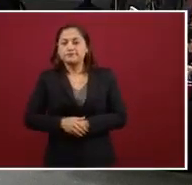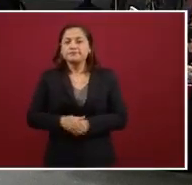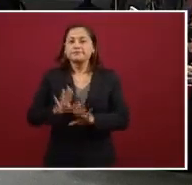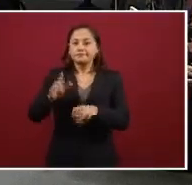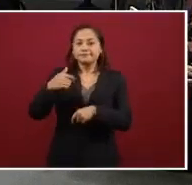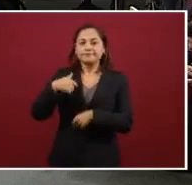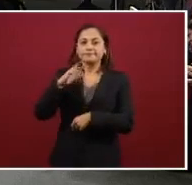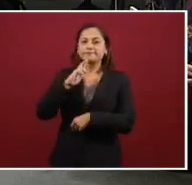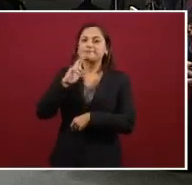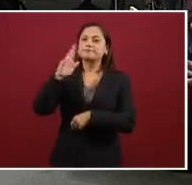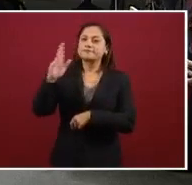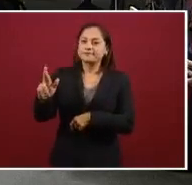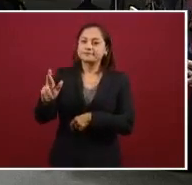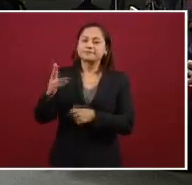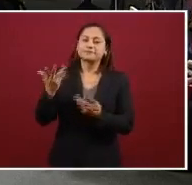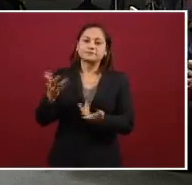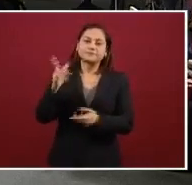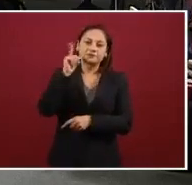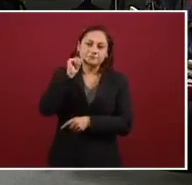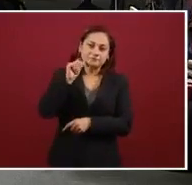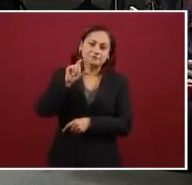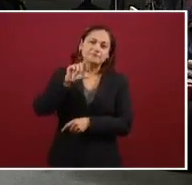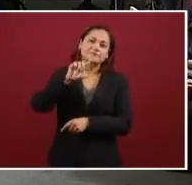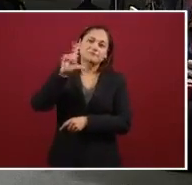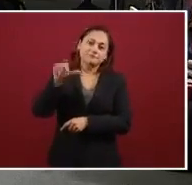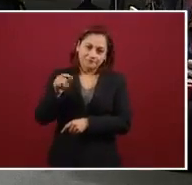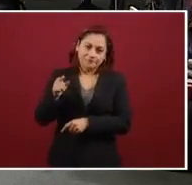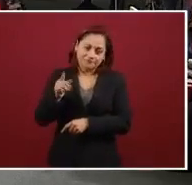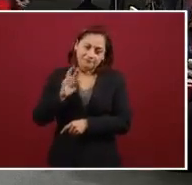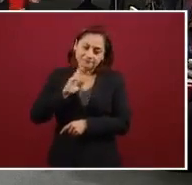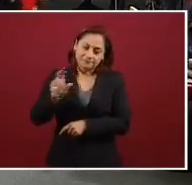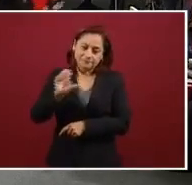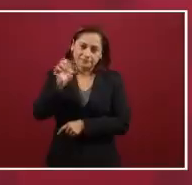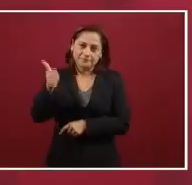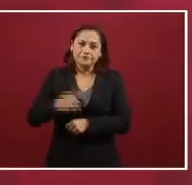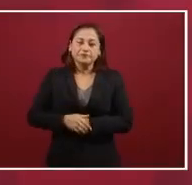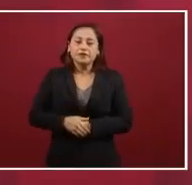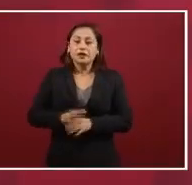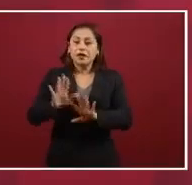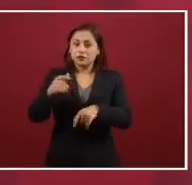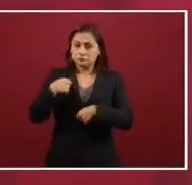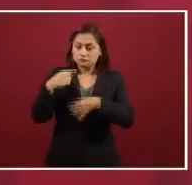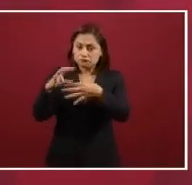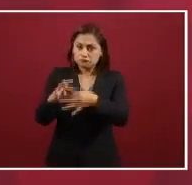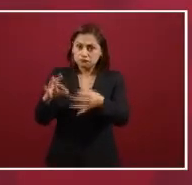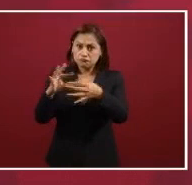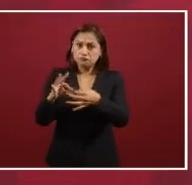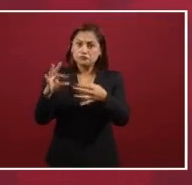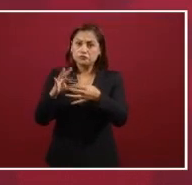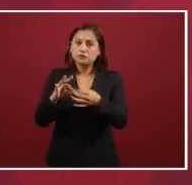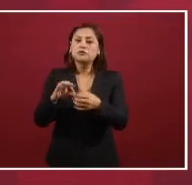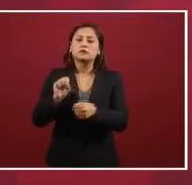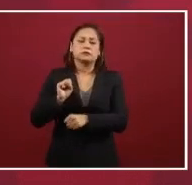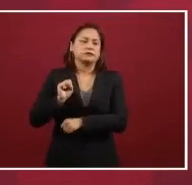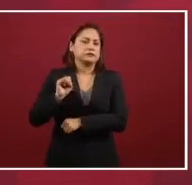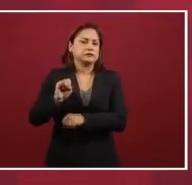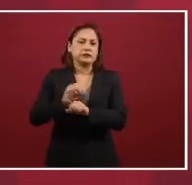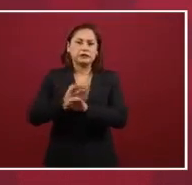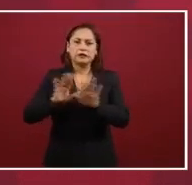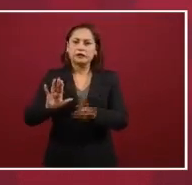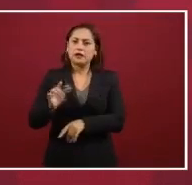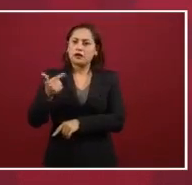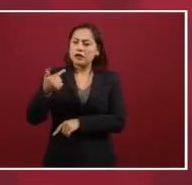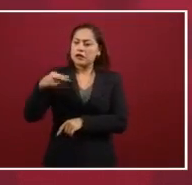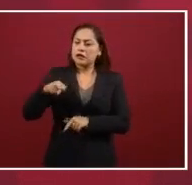ratito la vemos mañana pasado. Yo te diría con mucho gusto que desde luego que hay un reporte de la Guardia Nacional. La Guardia Nacional